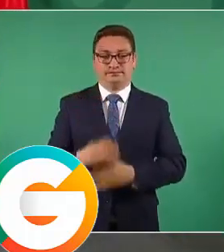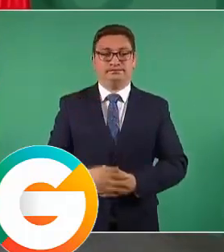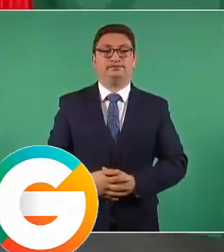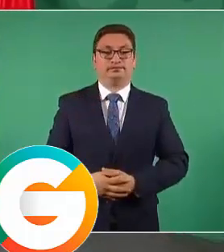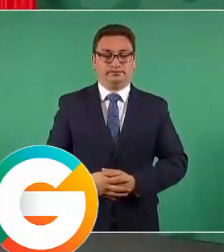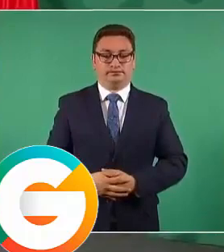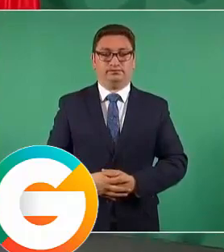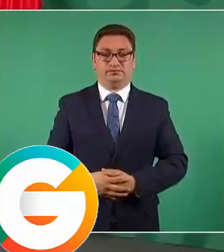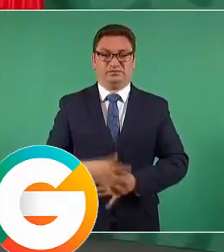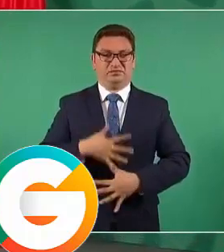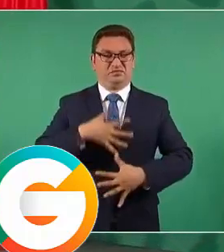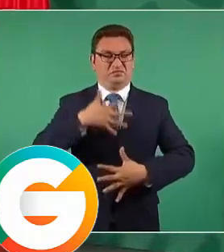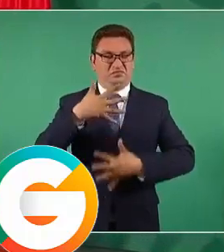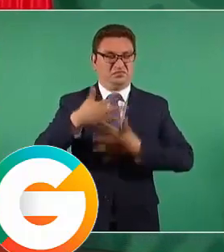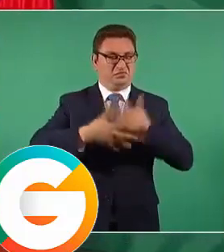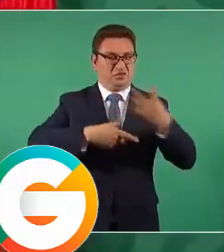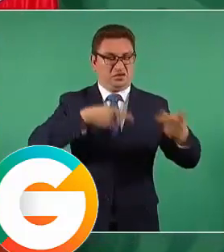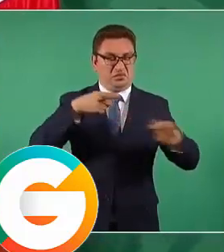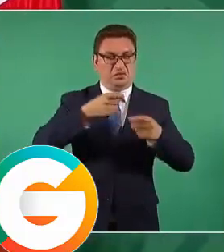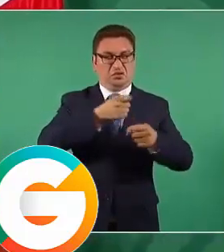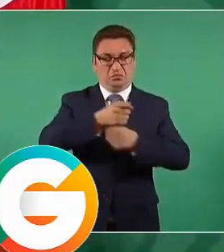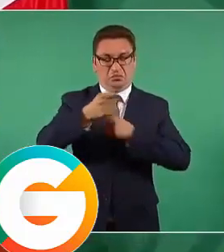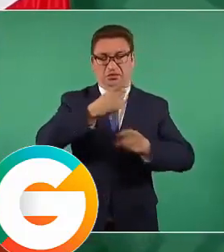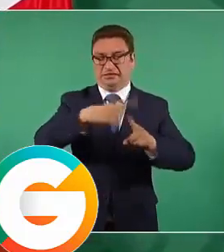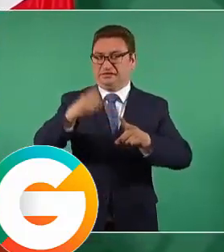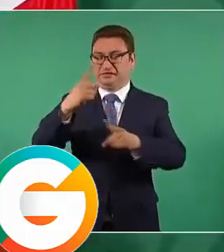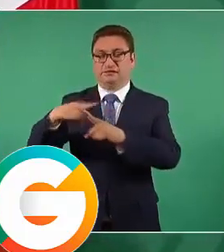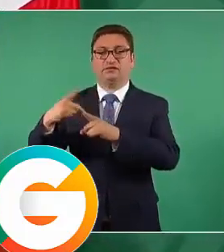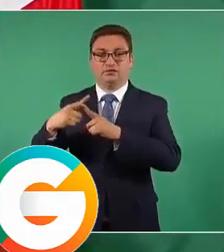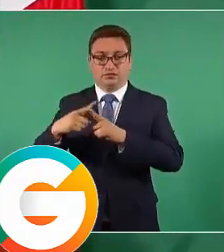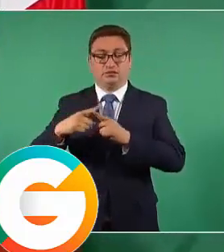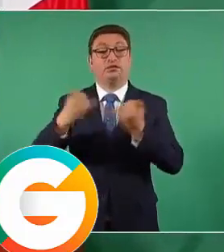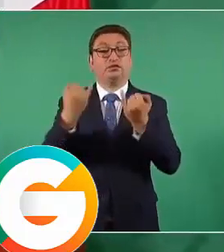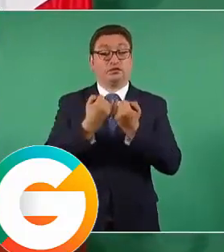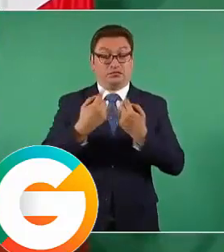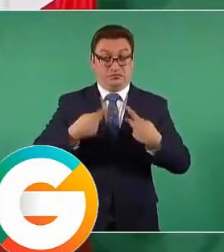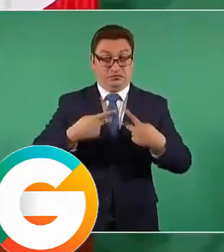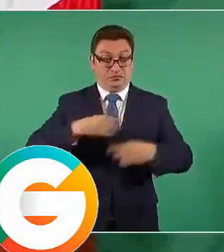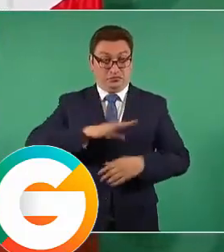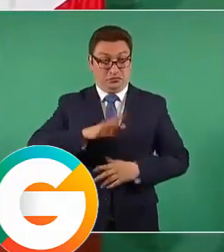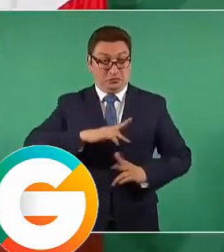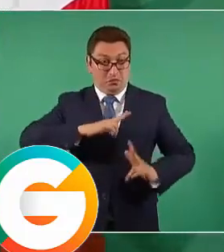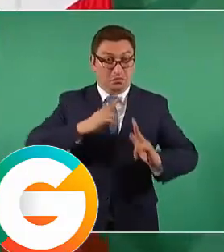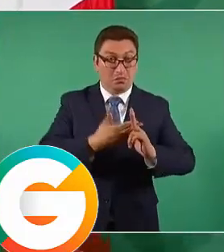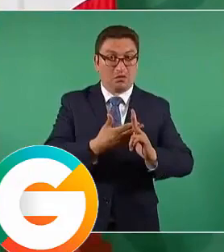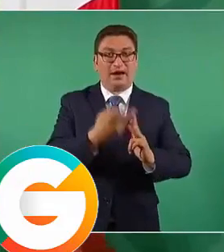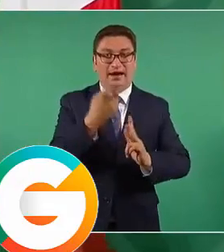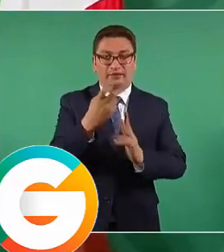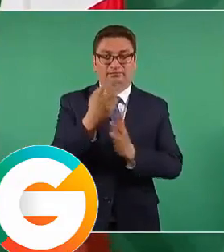la violencia en general y los homicidios en particular.